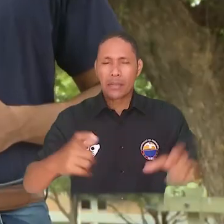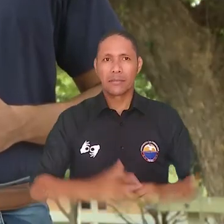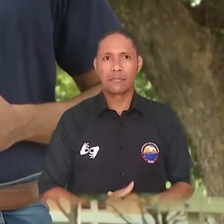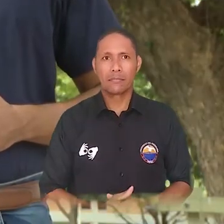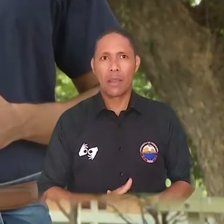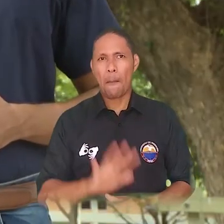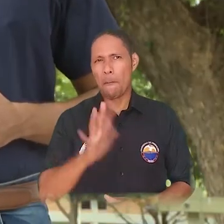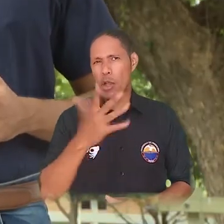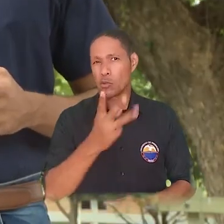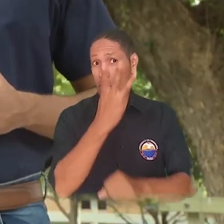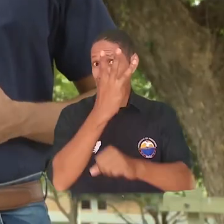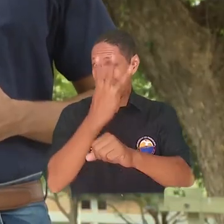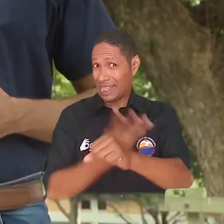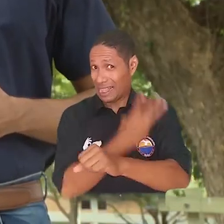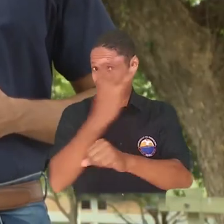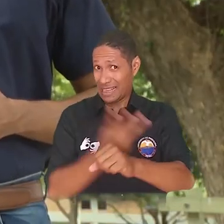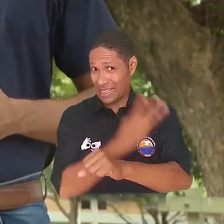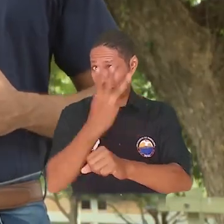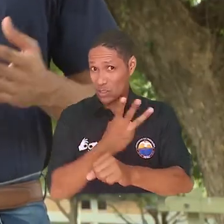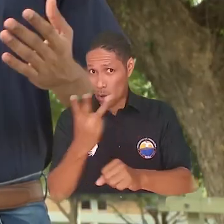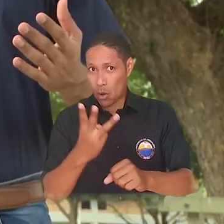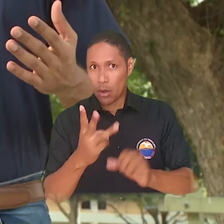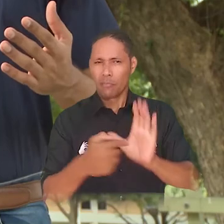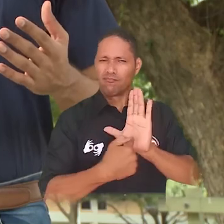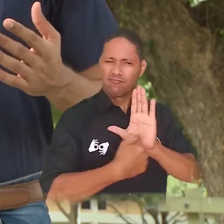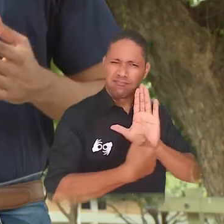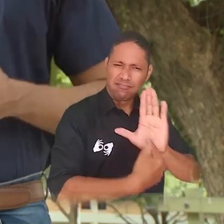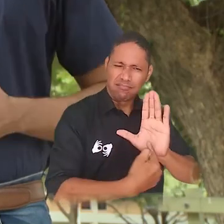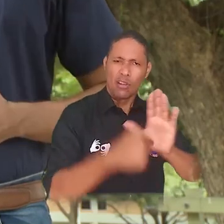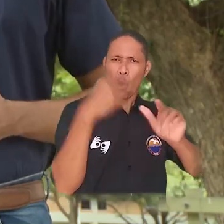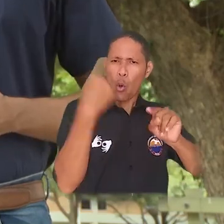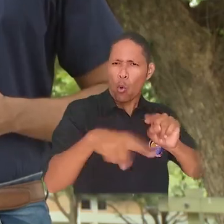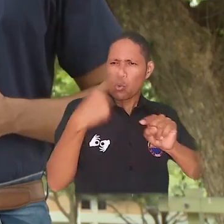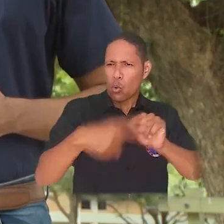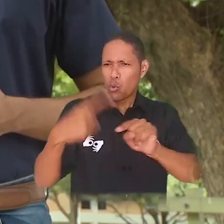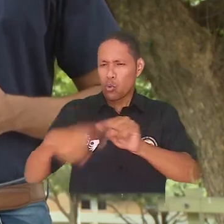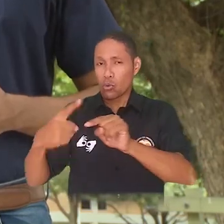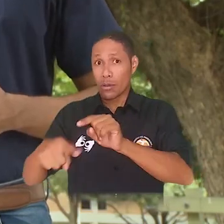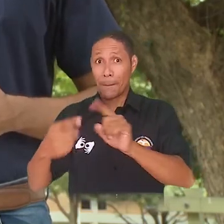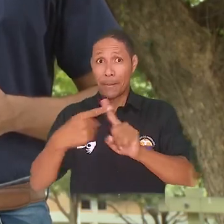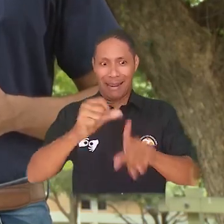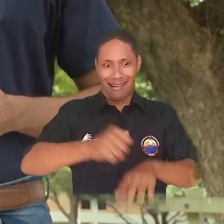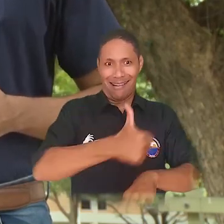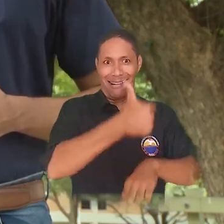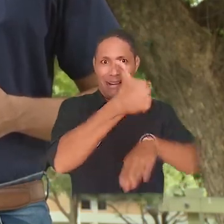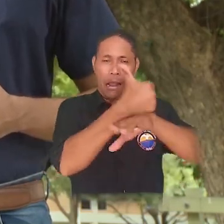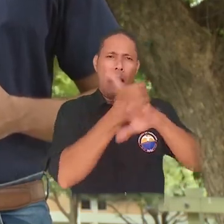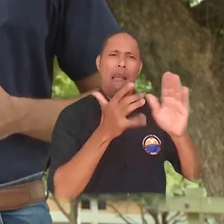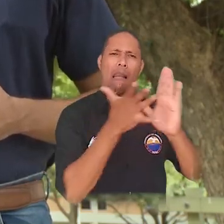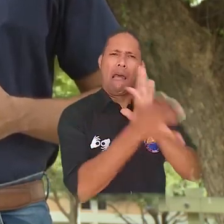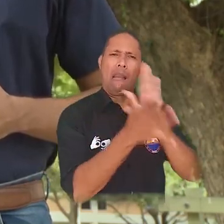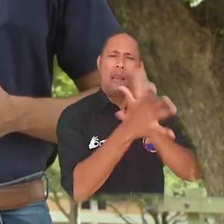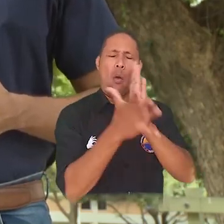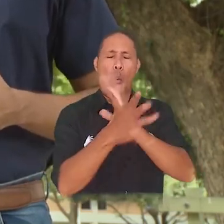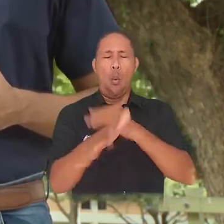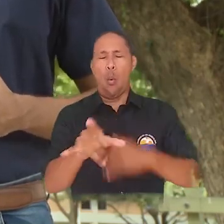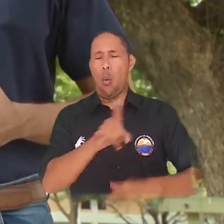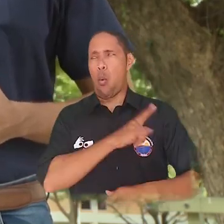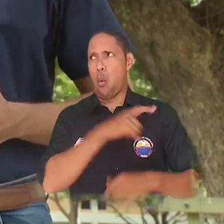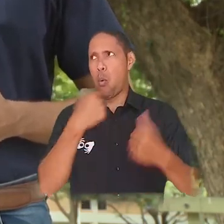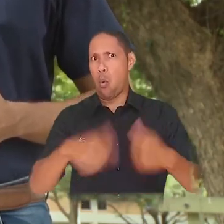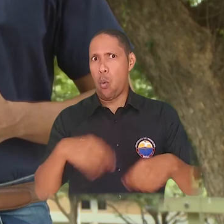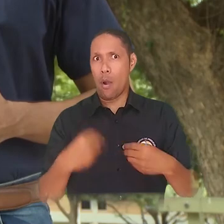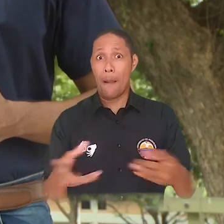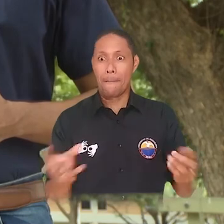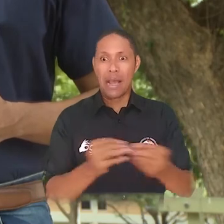La jornada de casi 3 horas de transmisión contó con diferentes ingredientes, como el inspirador mensaje del rector Pablo Vera, la